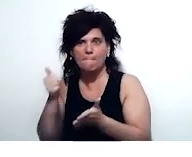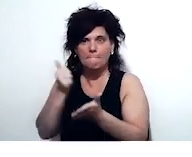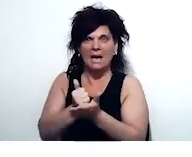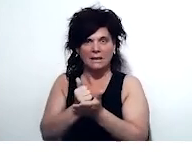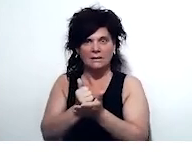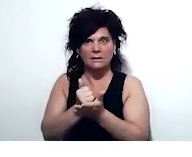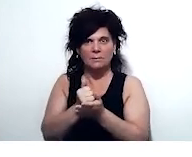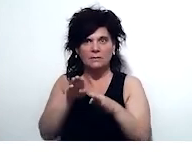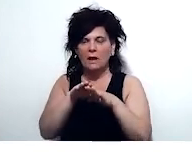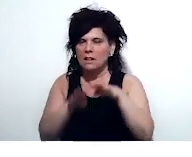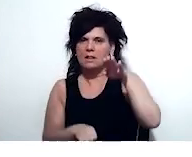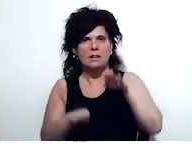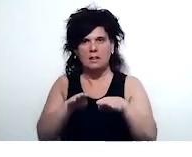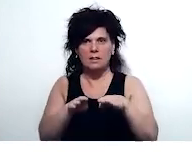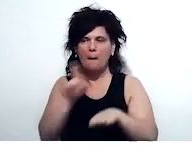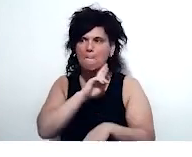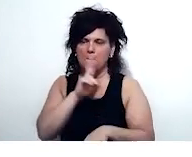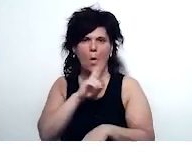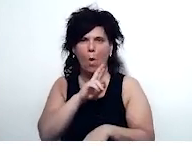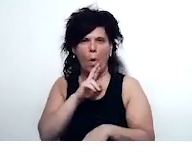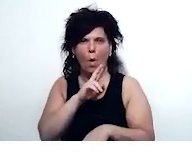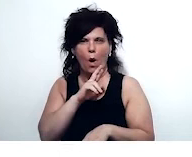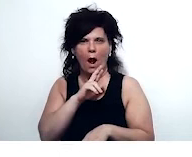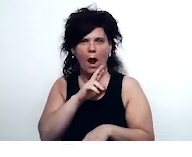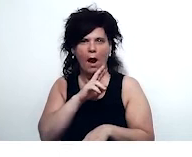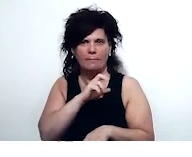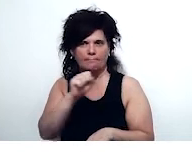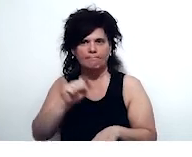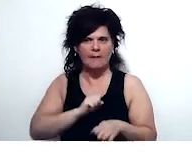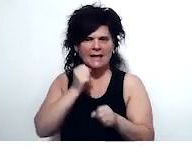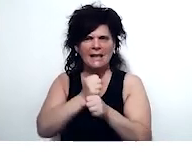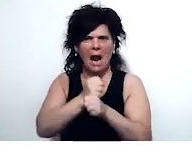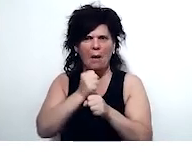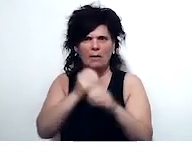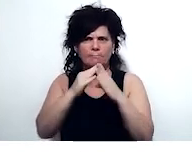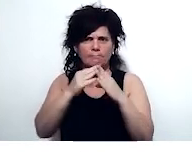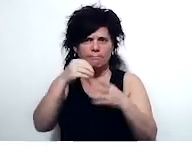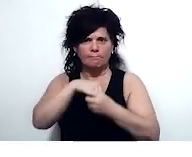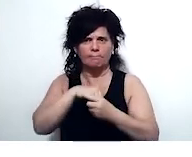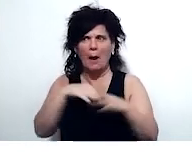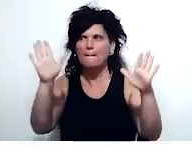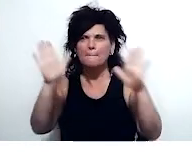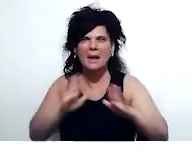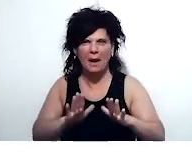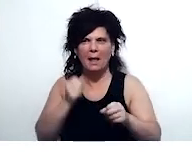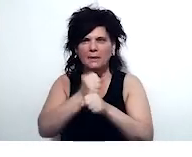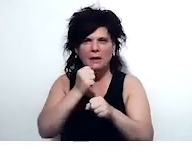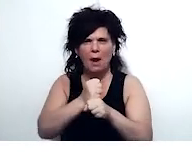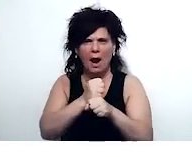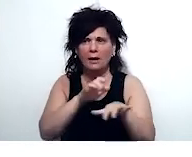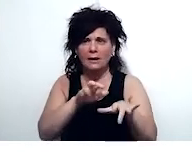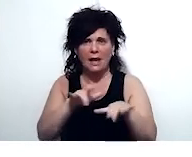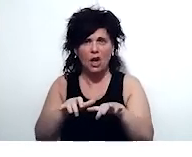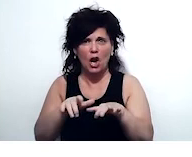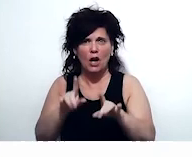y mucho menos durante la pandemia. Las mujeres han tenido que enfrentar mucho más trabajo en el hogar, no están tan preparadas para trabajar con la tecnología,